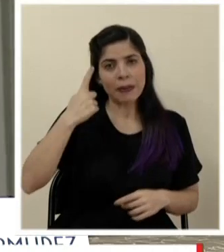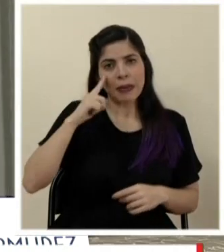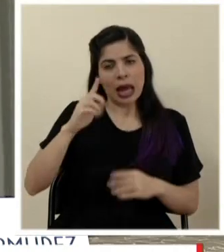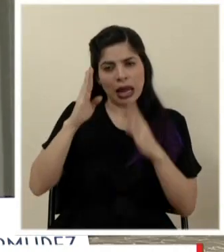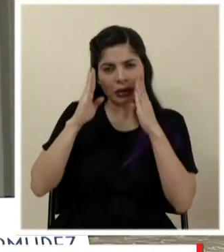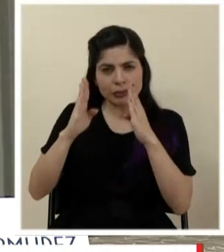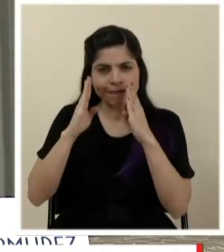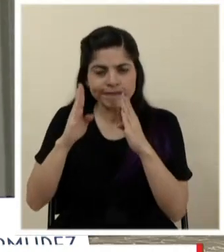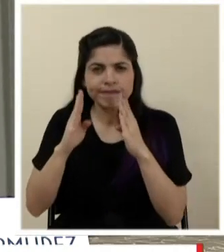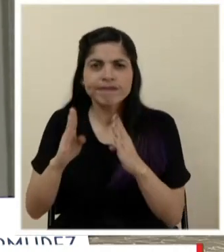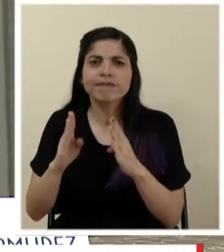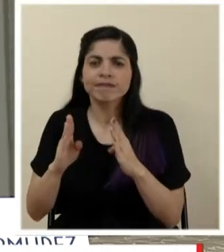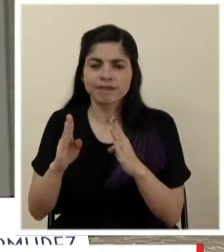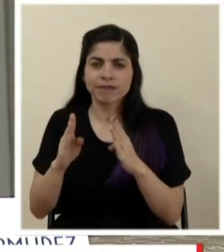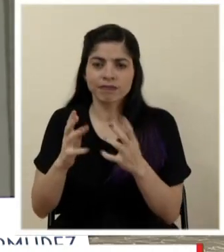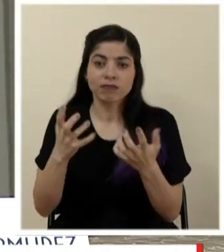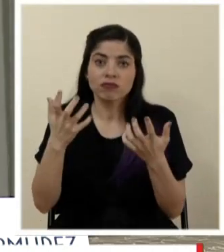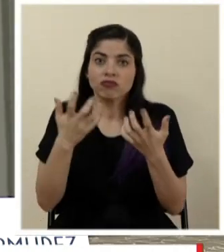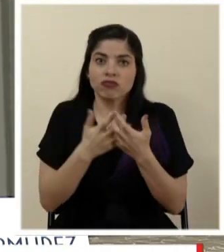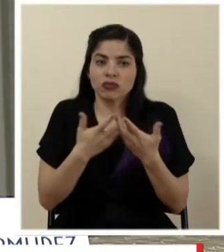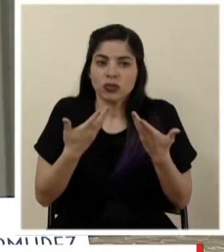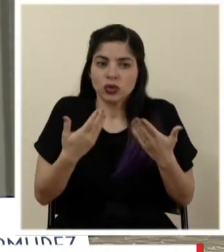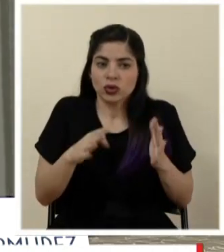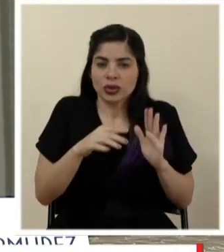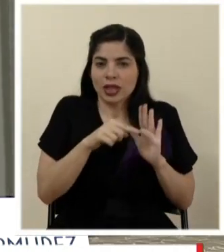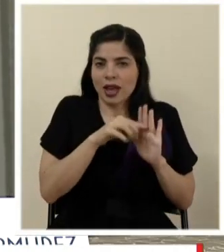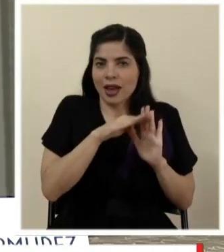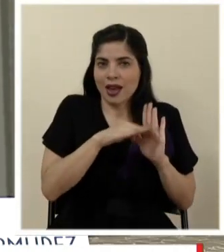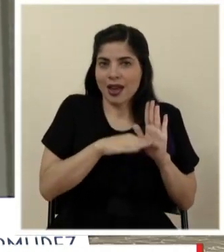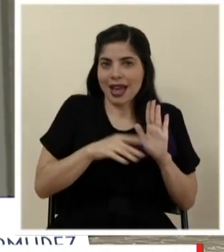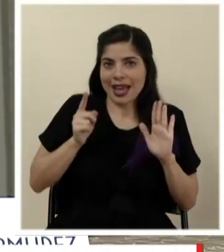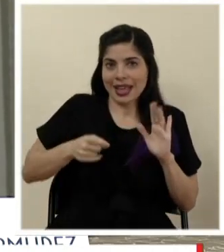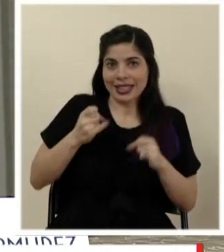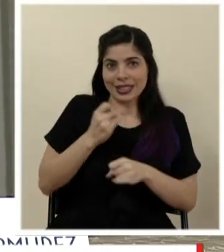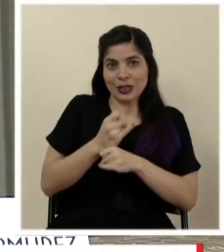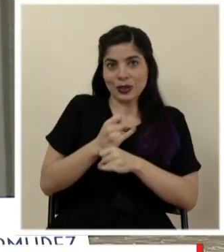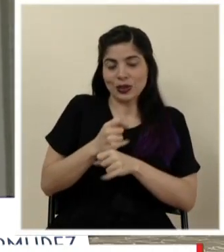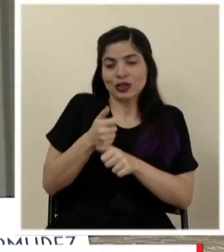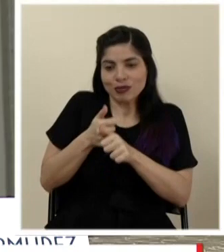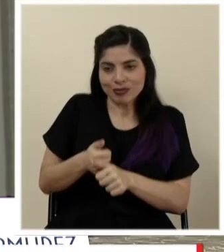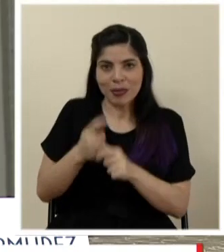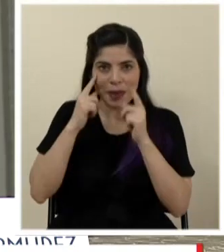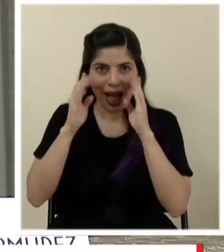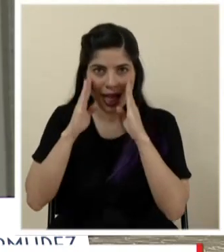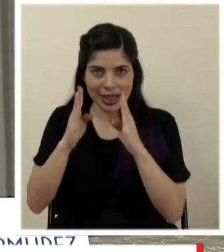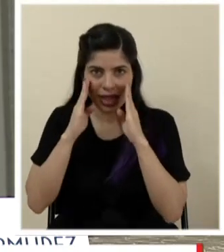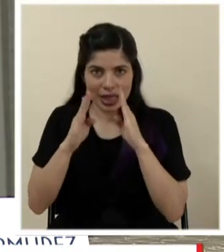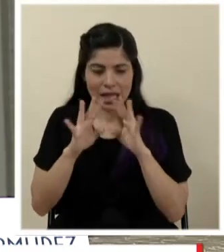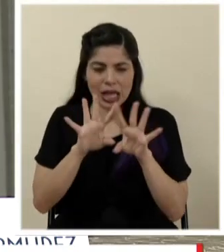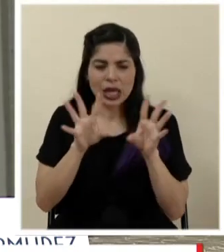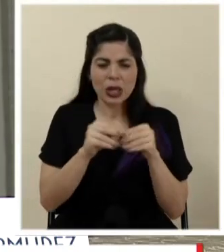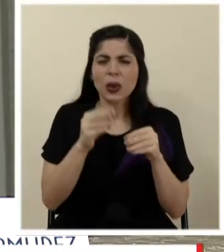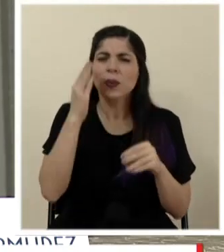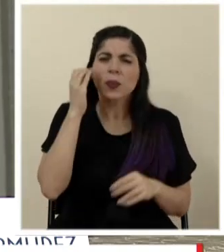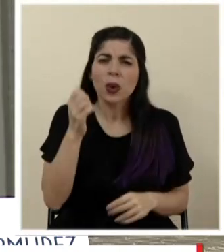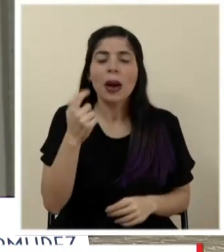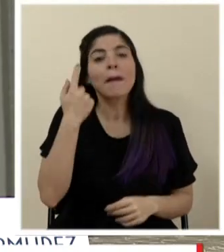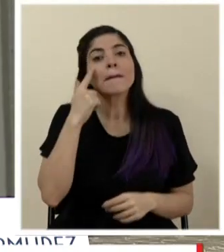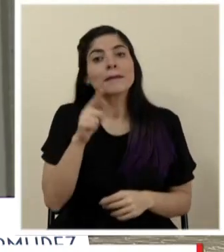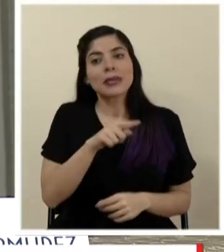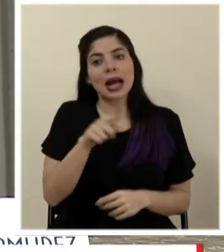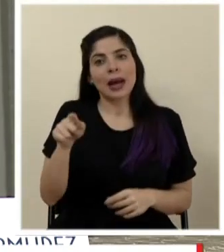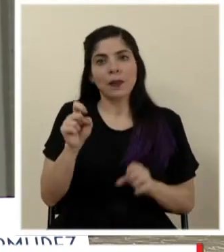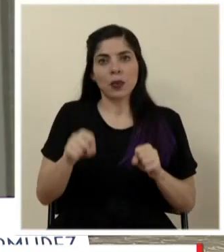de acuerdo a lo establecido en los protocolos institucionales. Esto principalmente para protegerles